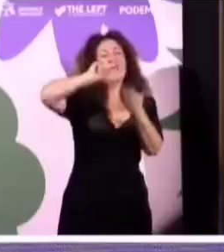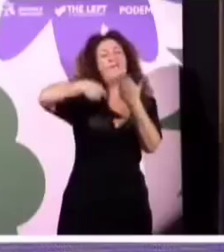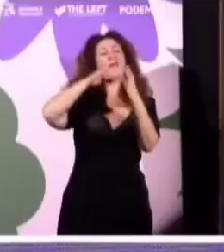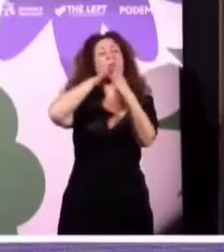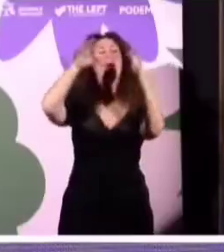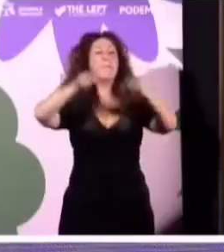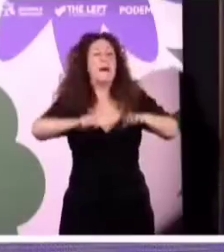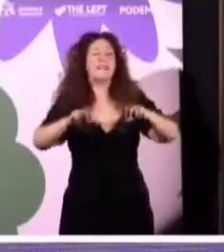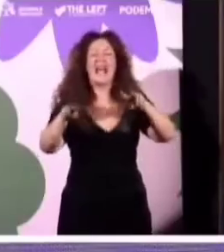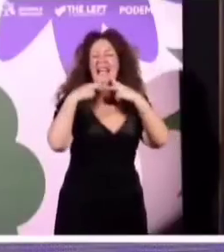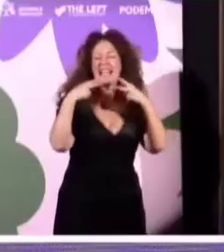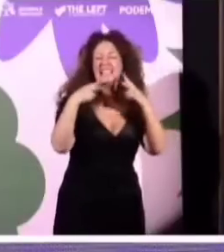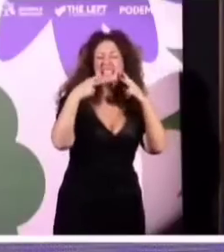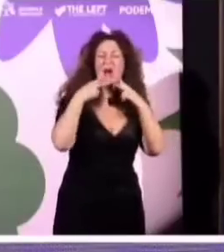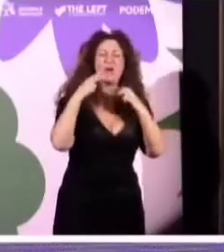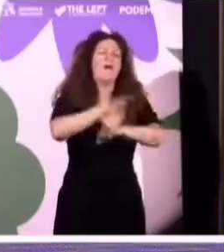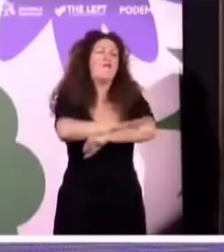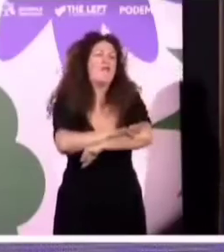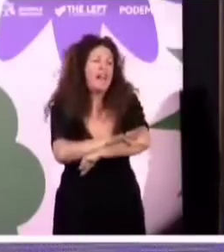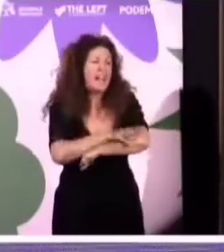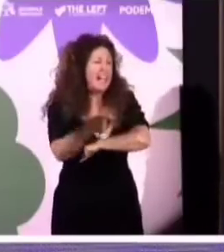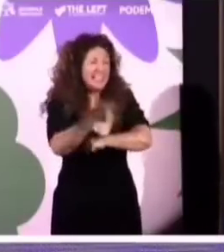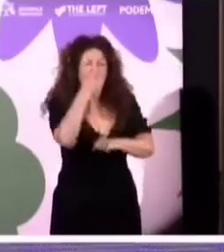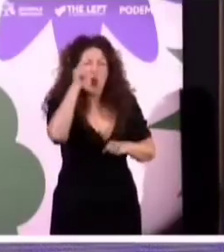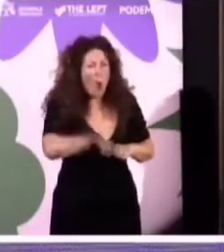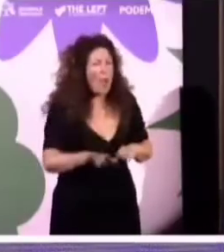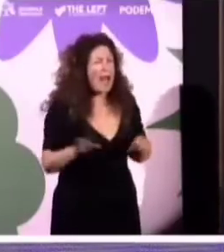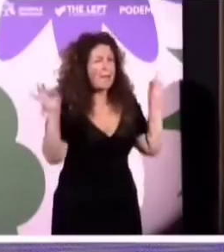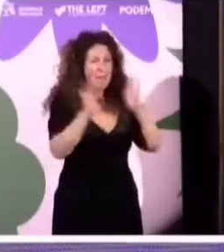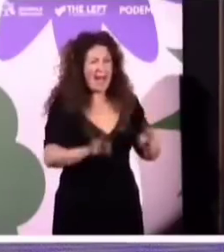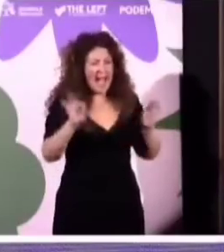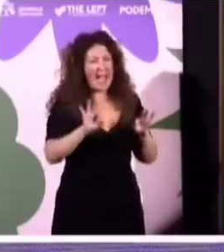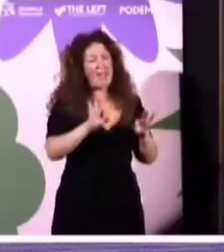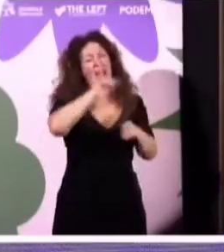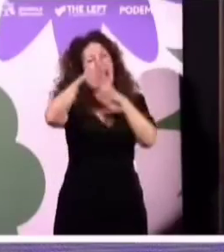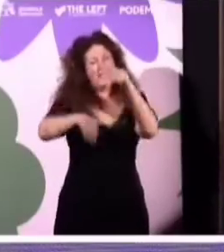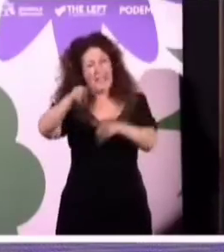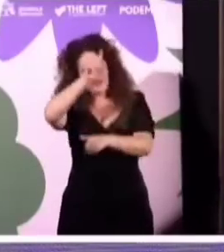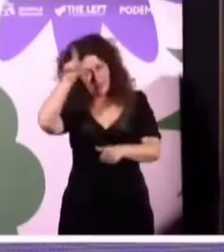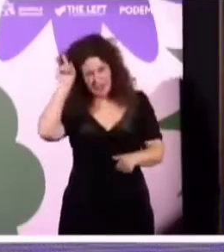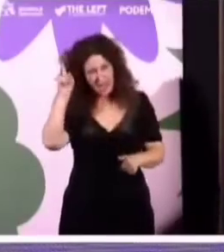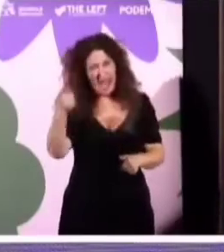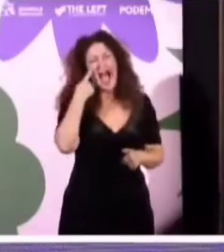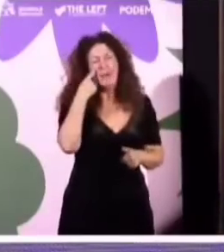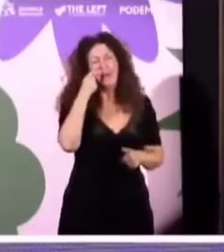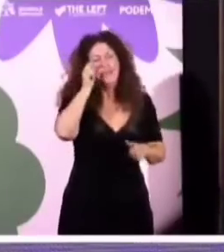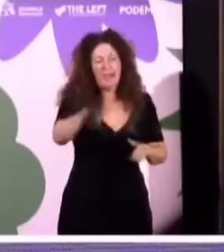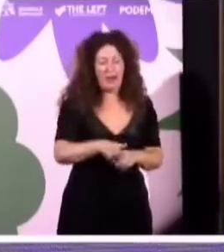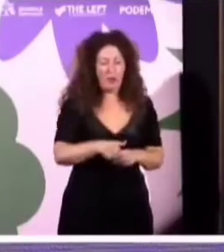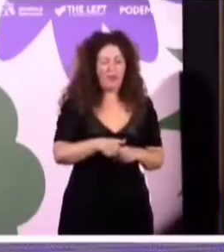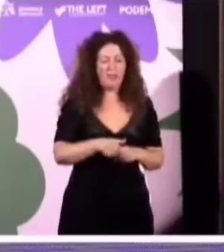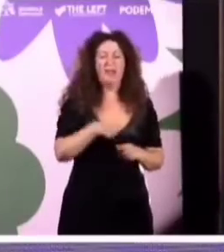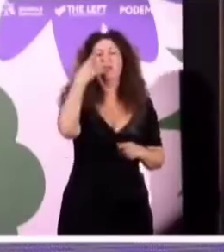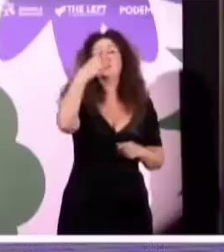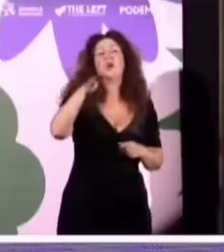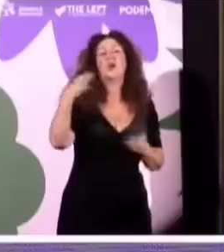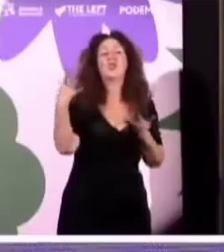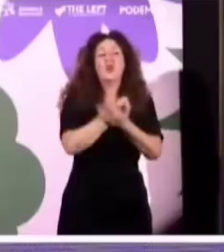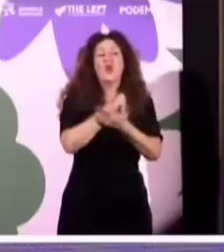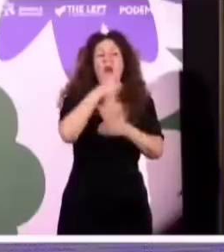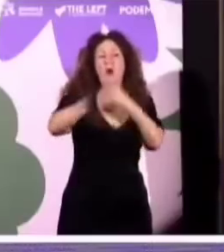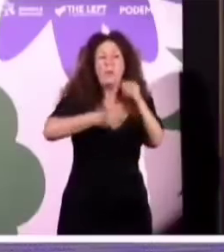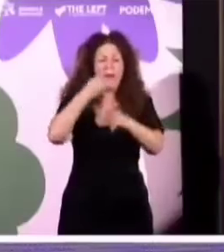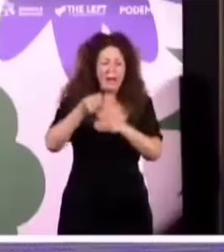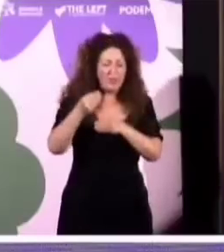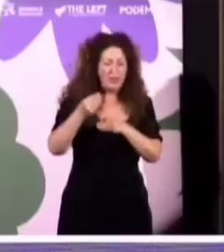en restaurantes con Ferreras de que eso no vale para ganar las elecciones en Madrid. A ver si se dan cuenta de que toda la operación va en la